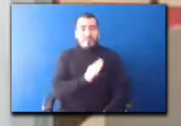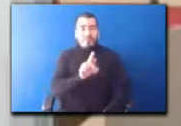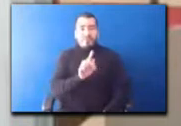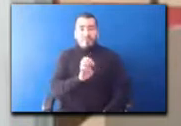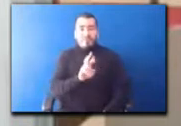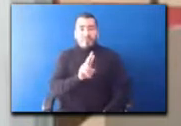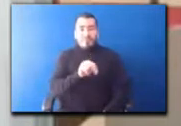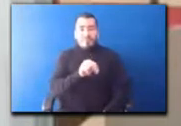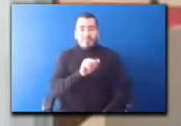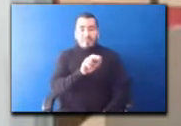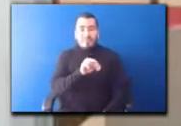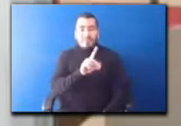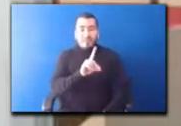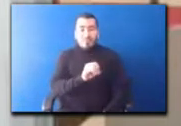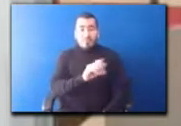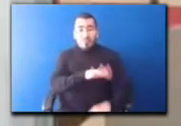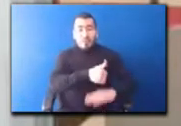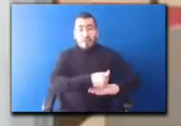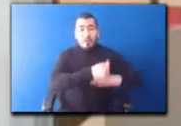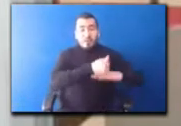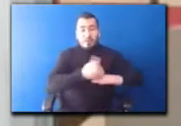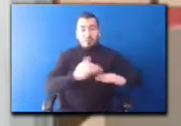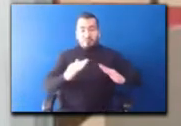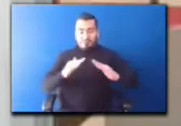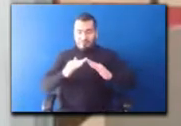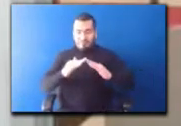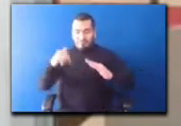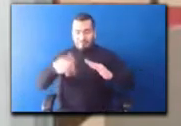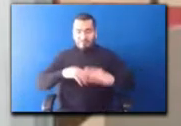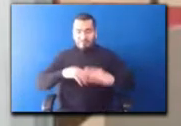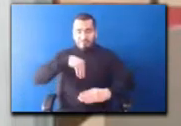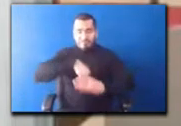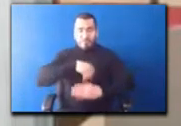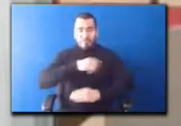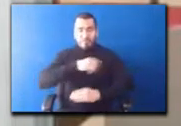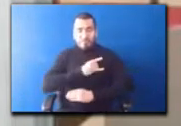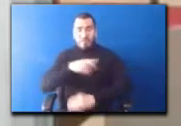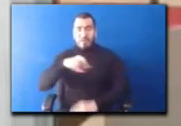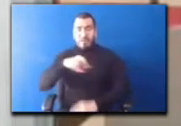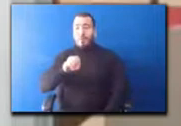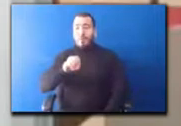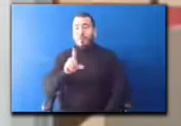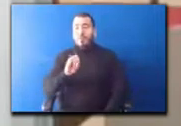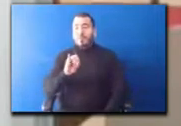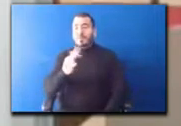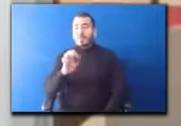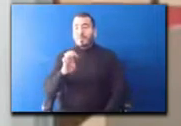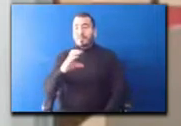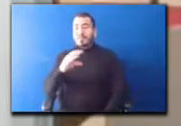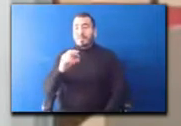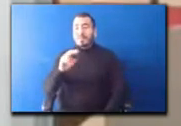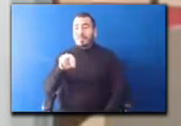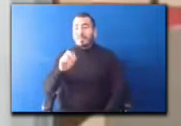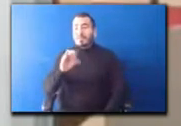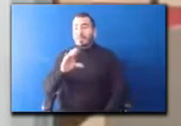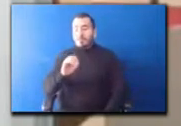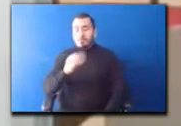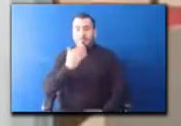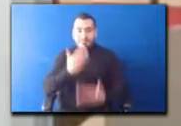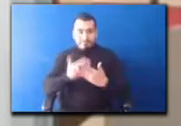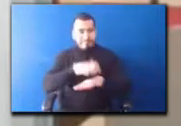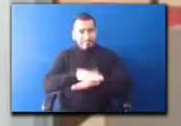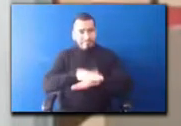rector de nuestra Casa de Estudios Politécnico Gran Colombiano. Muy buena tarde para las directivas,